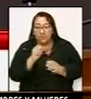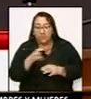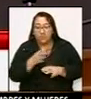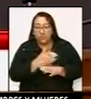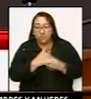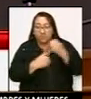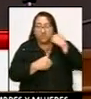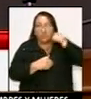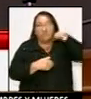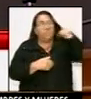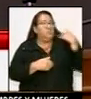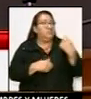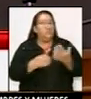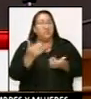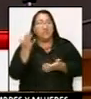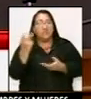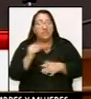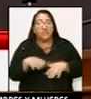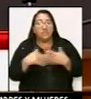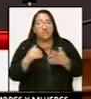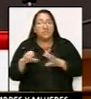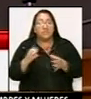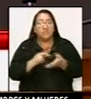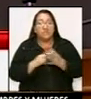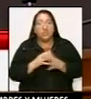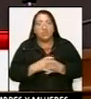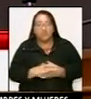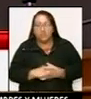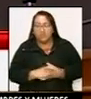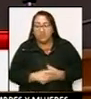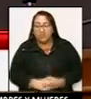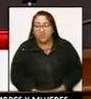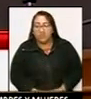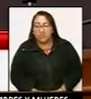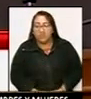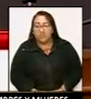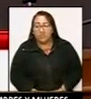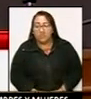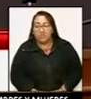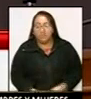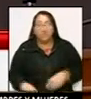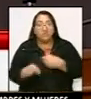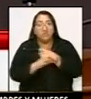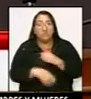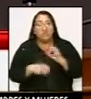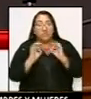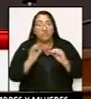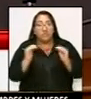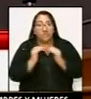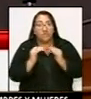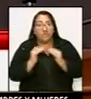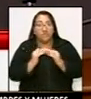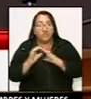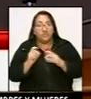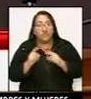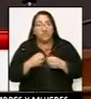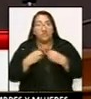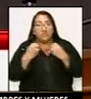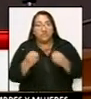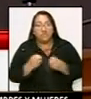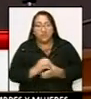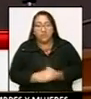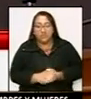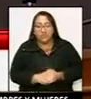esa esperanza de poder lograr un país justo, equitativo, logrando una